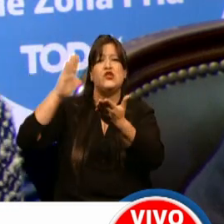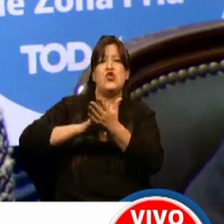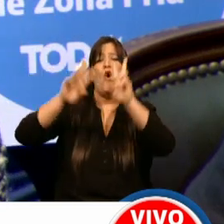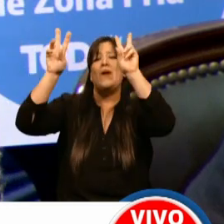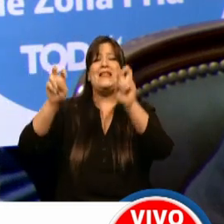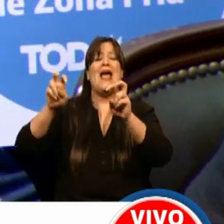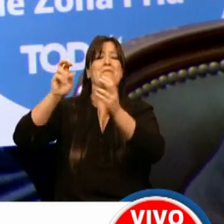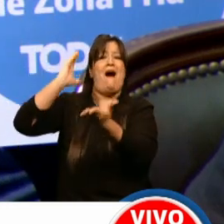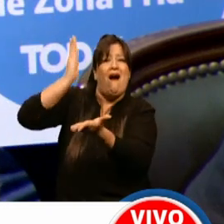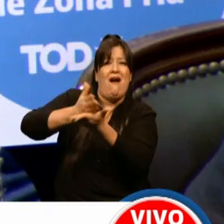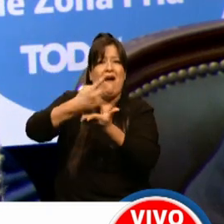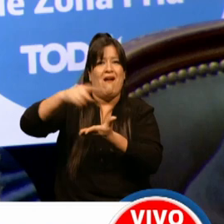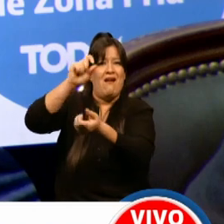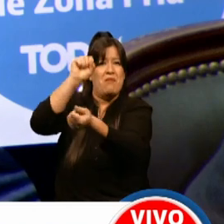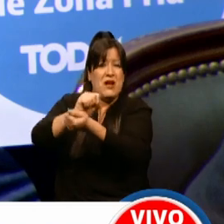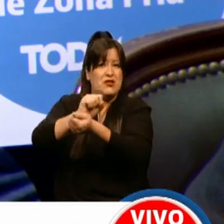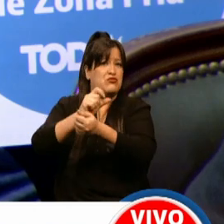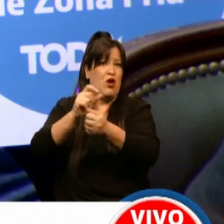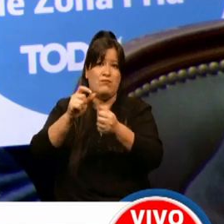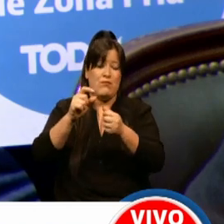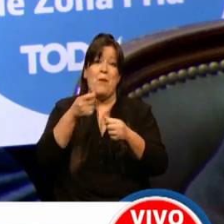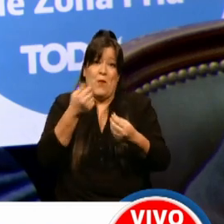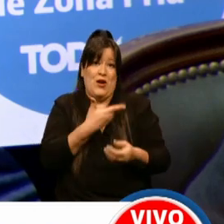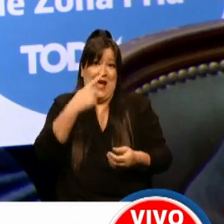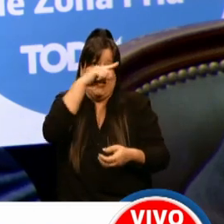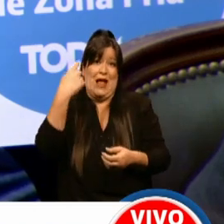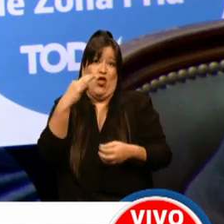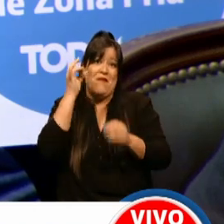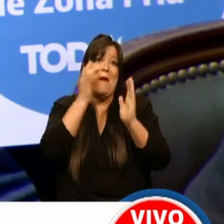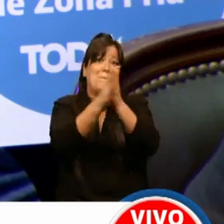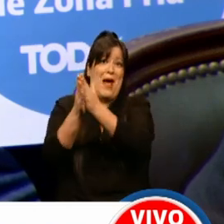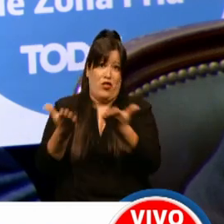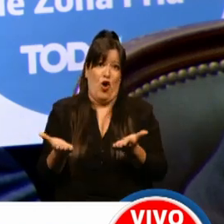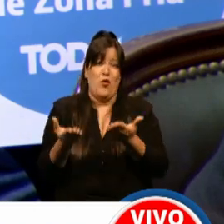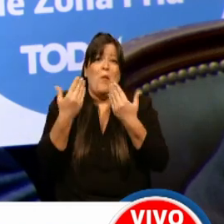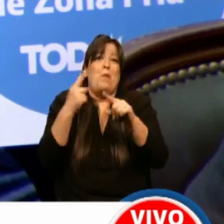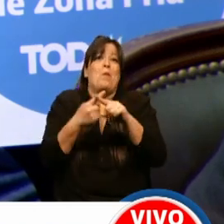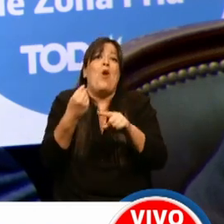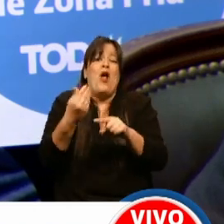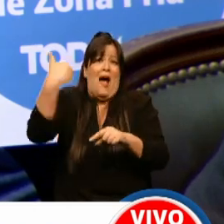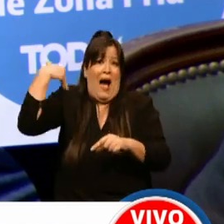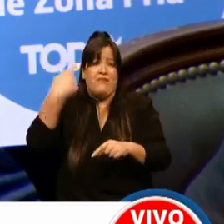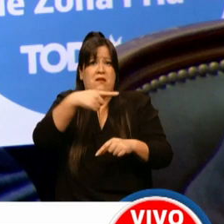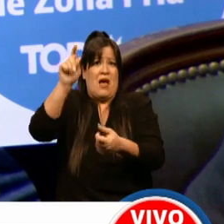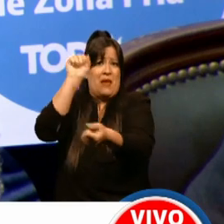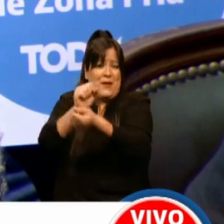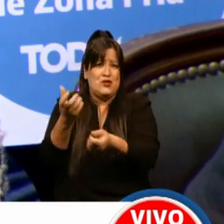las contravenciones si justamente en nombre del estado tenemos que pedir para por esas contravenciones